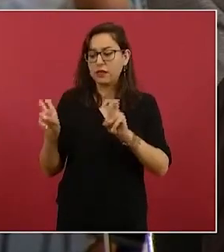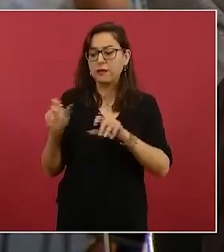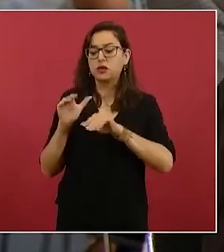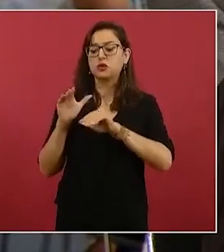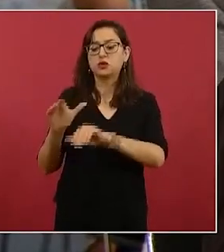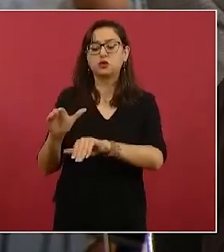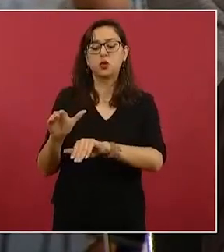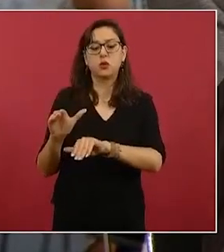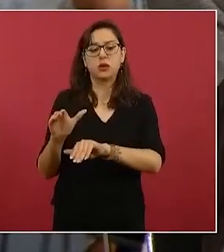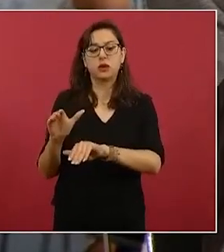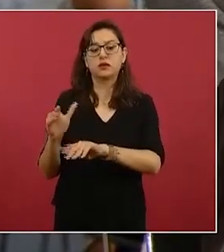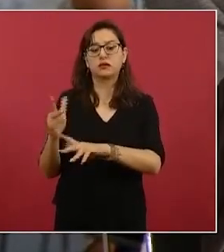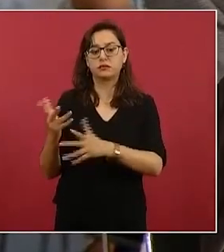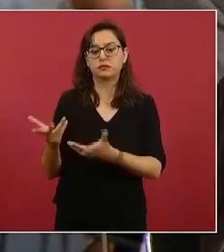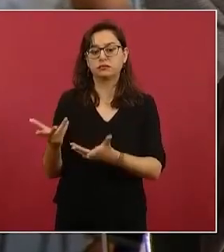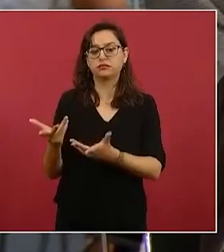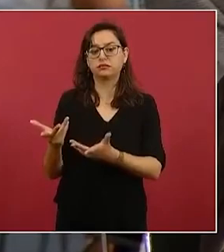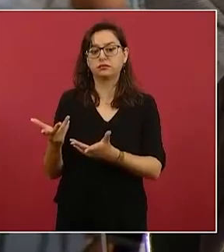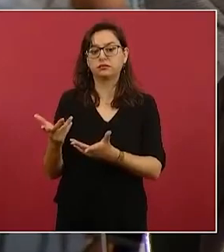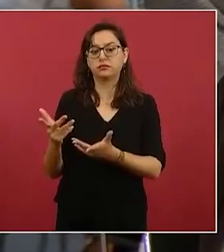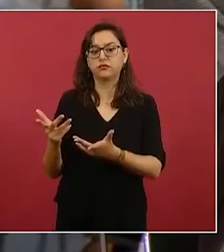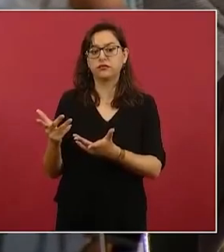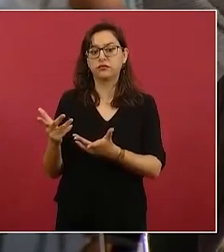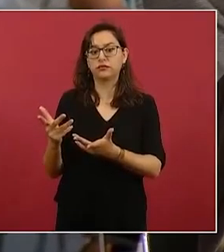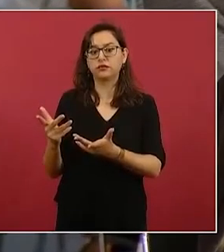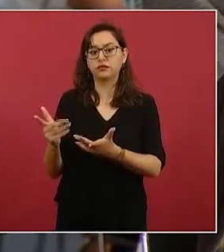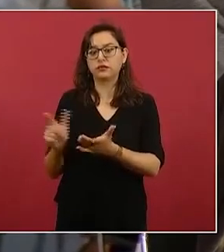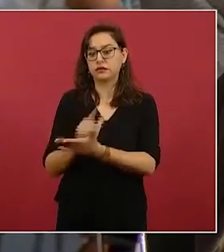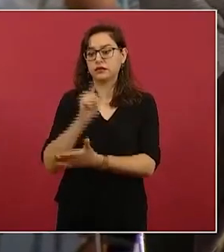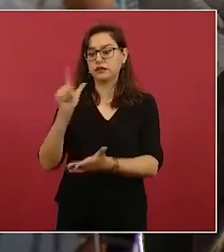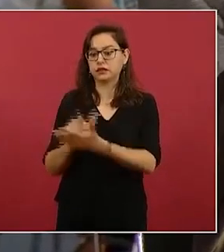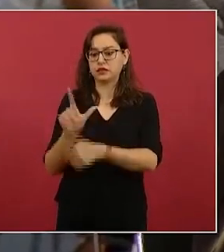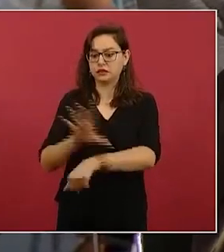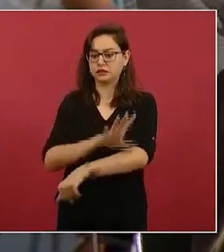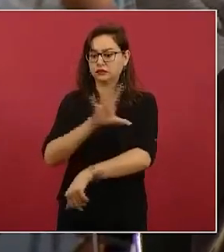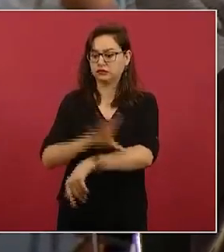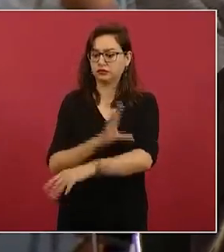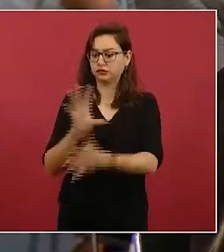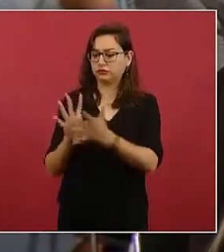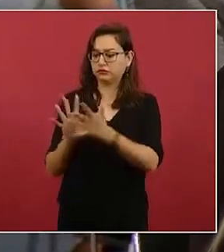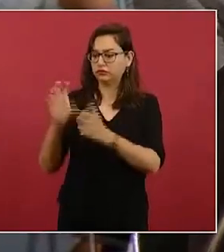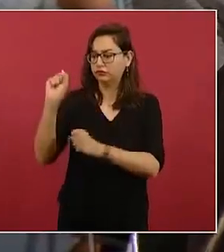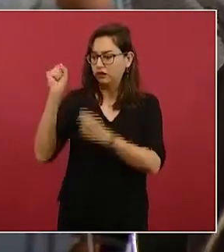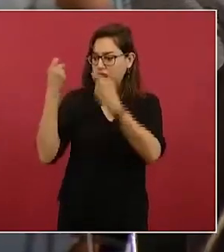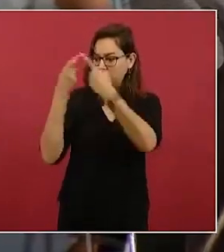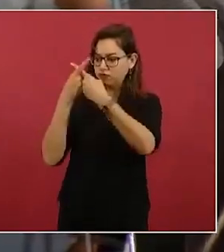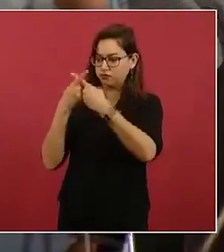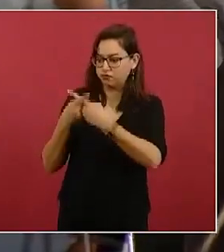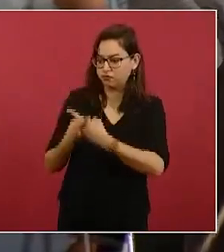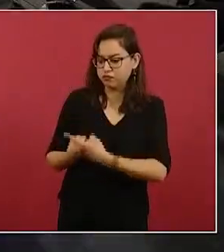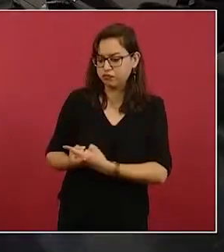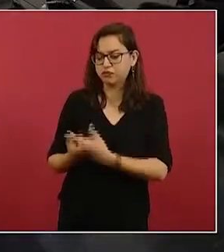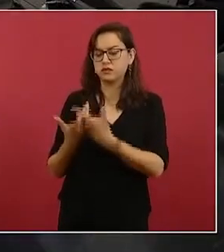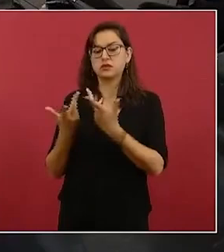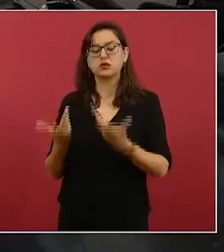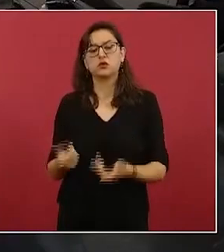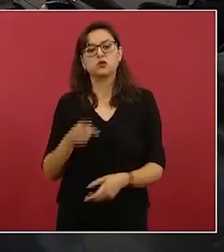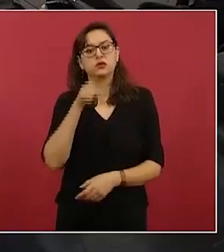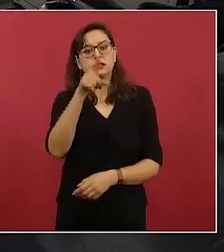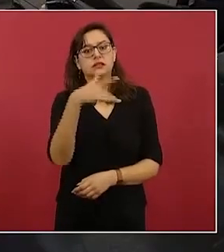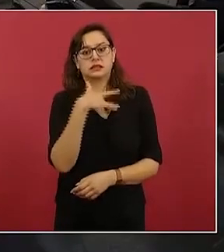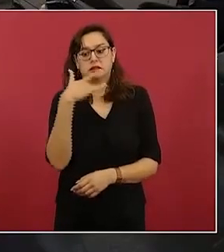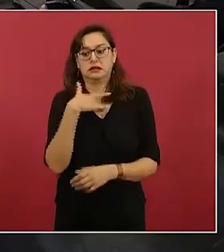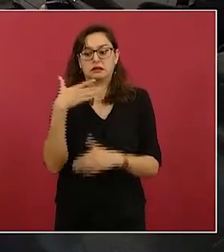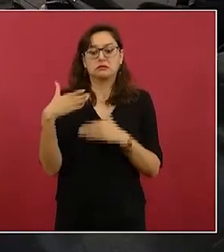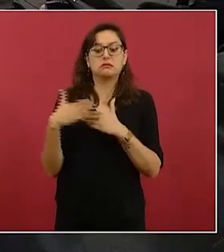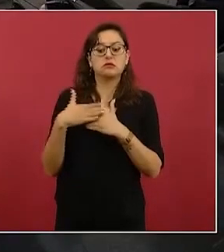con asuntos anteriores sobre la inconstitucionalidad de la ley eléctrica? Ahí, ¿cómo usted hace este análisis, esta